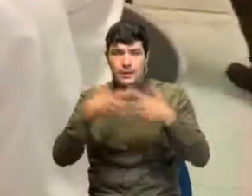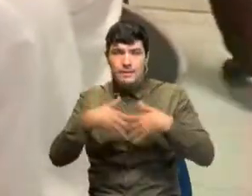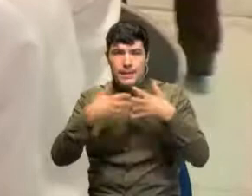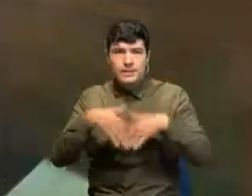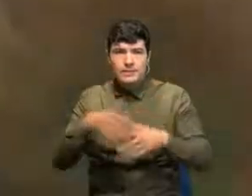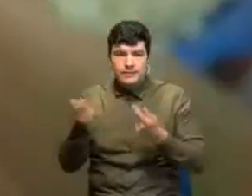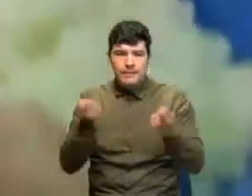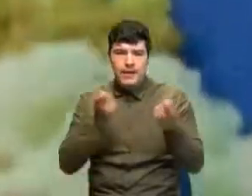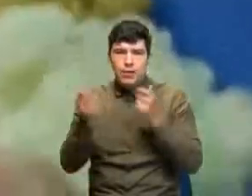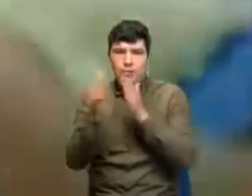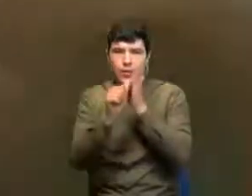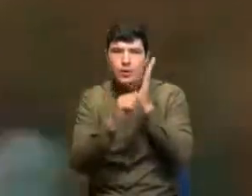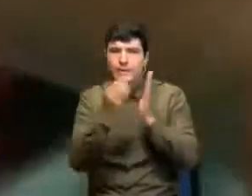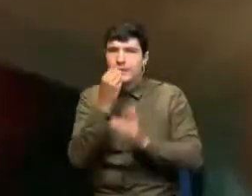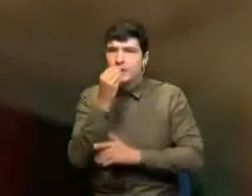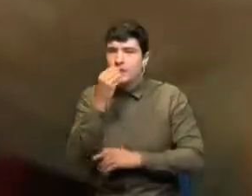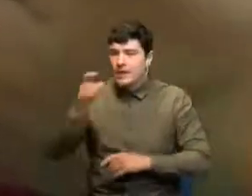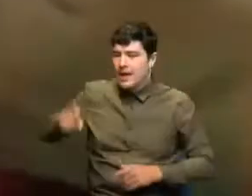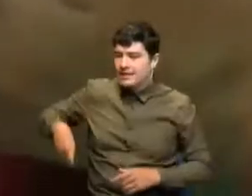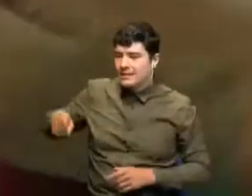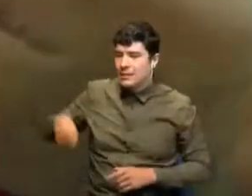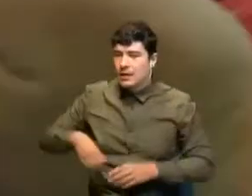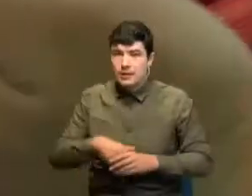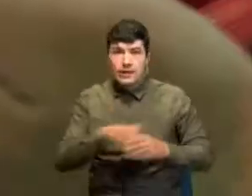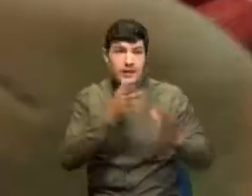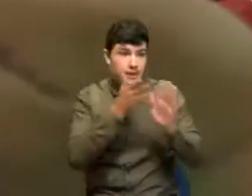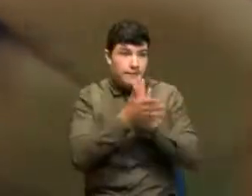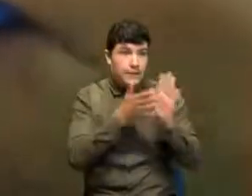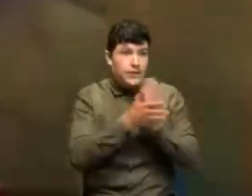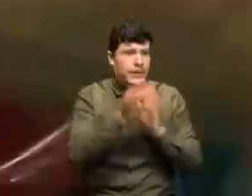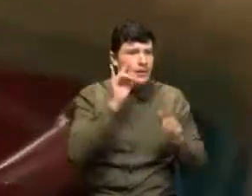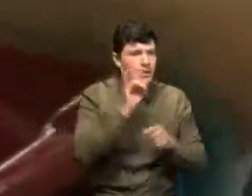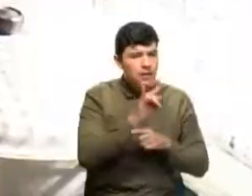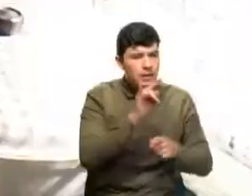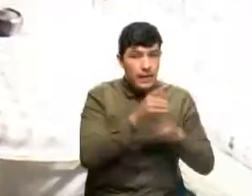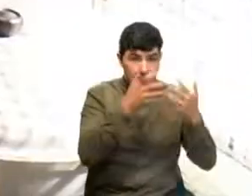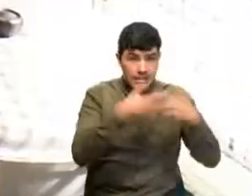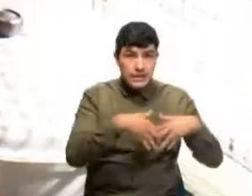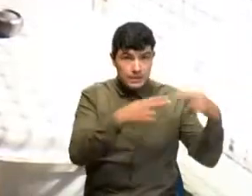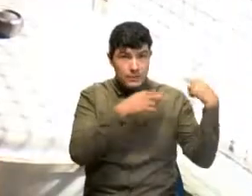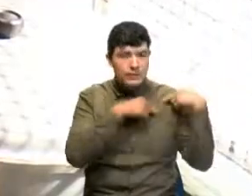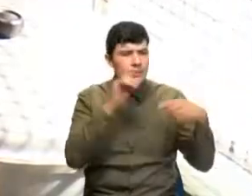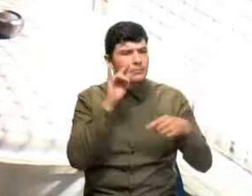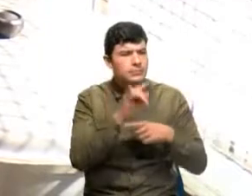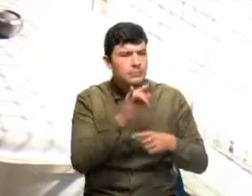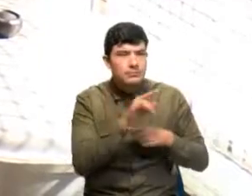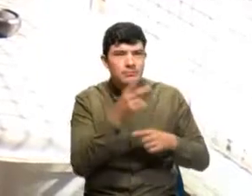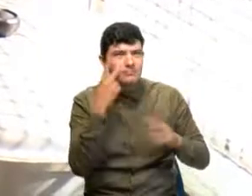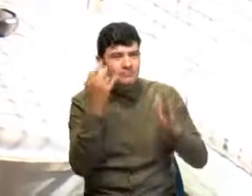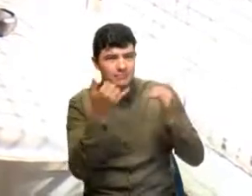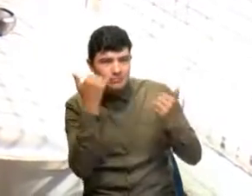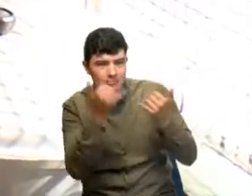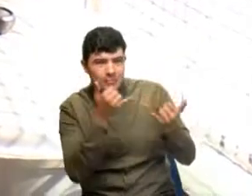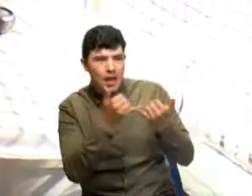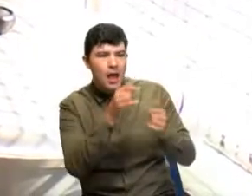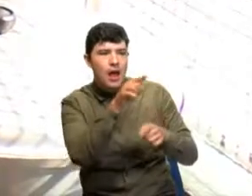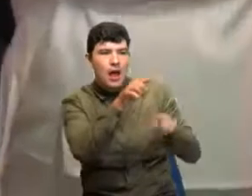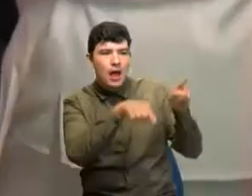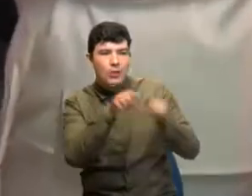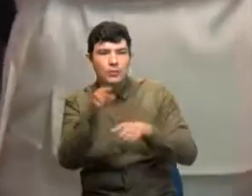en el departamento un informe de la auditoría indica que se han presentado algunas presuntas inconsistencias